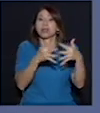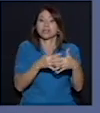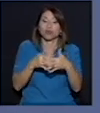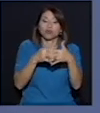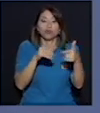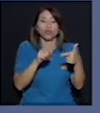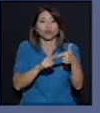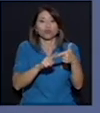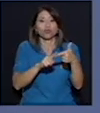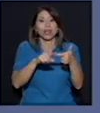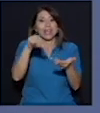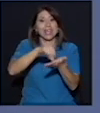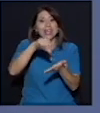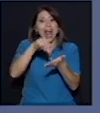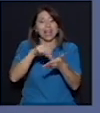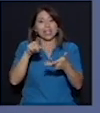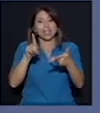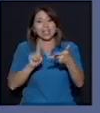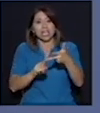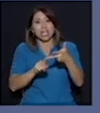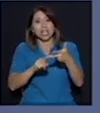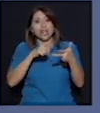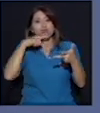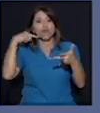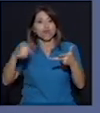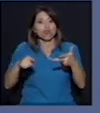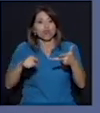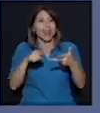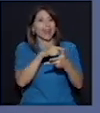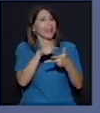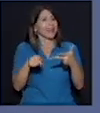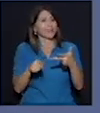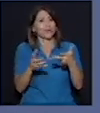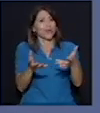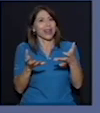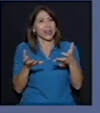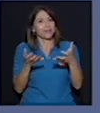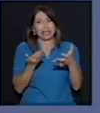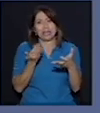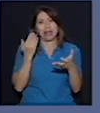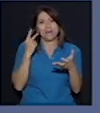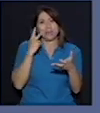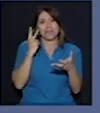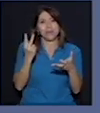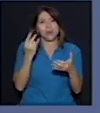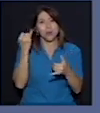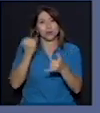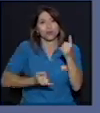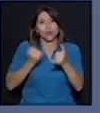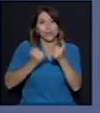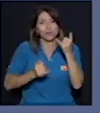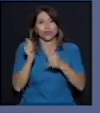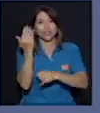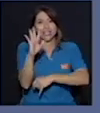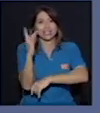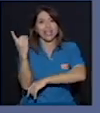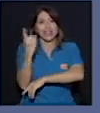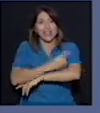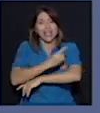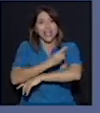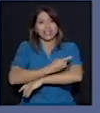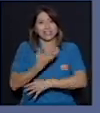Irán y Rusia. Esta sí es una confrontación que no queremos y acabamos de verlo escasamente en los últimos 15 días,